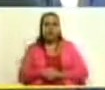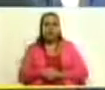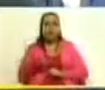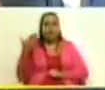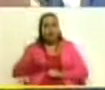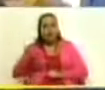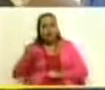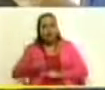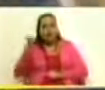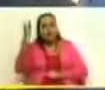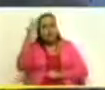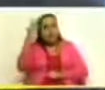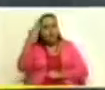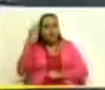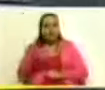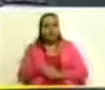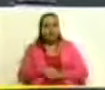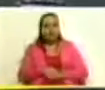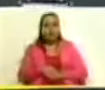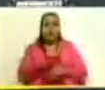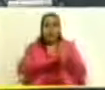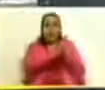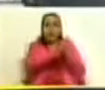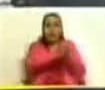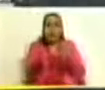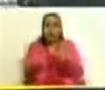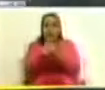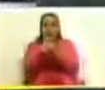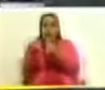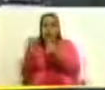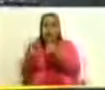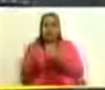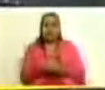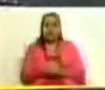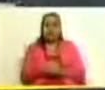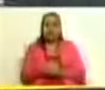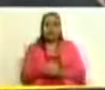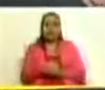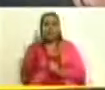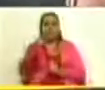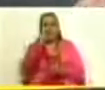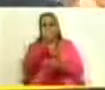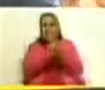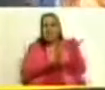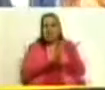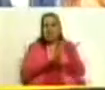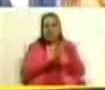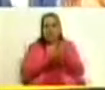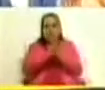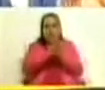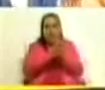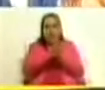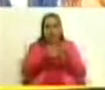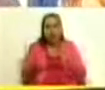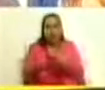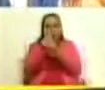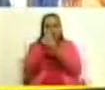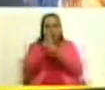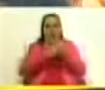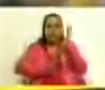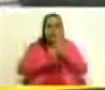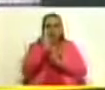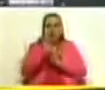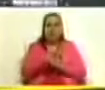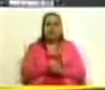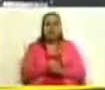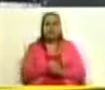sabemos que tenemos Emprender Juntos, que tenemos el registro de la plataforma Emprender Juntos, la ley de fomento y desarrollo de nuevos emprendimientos.